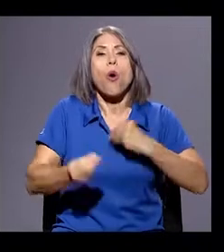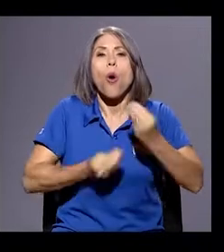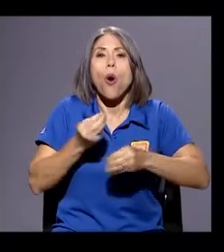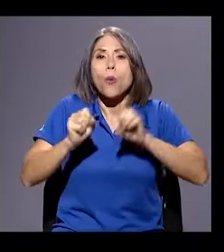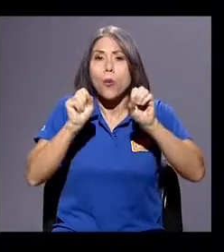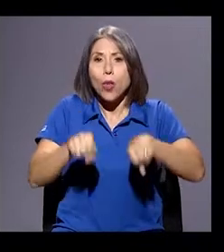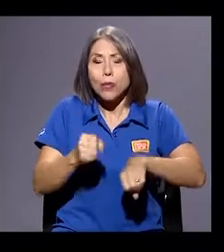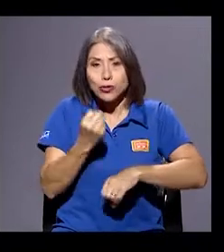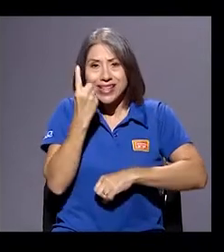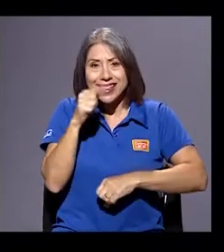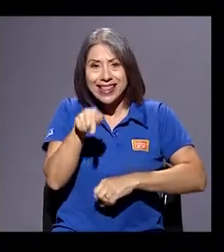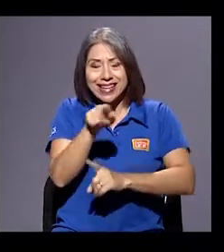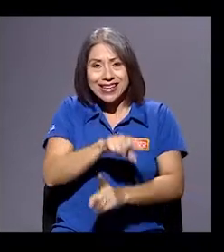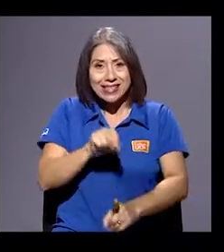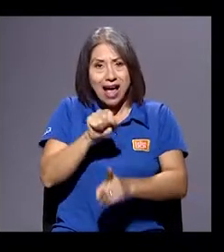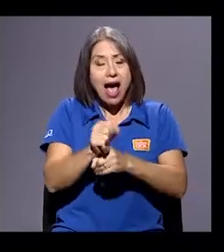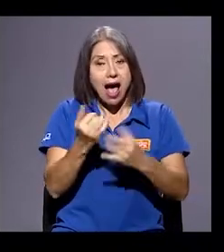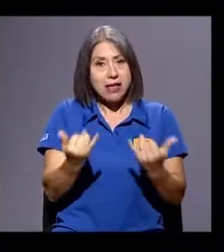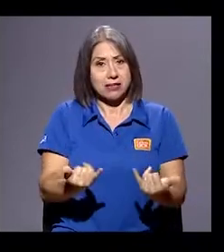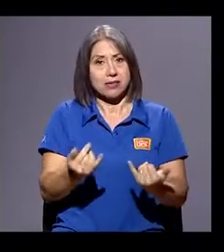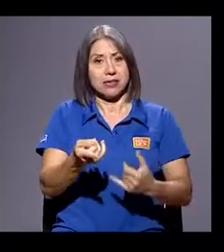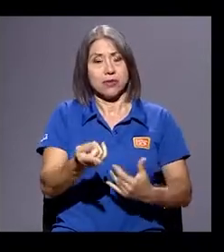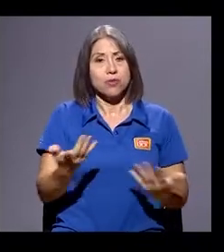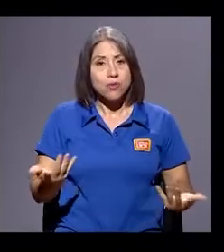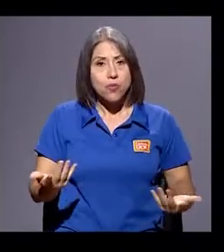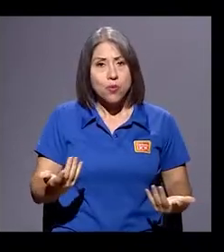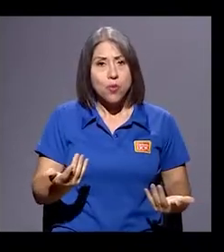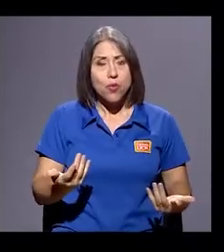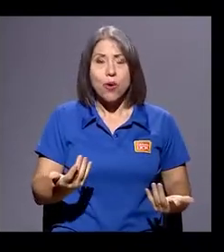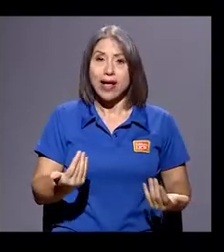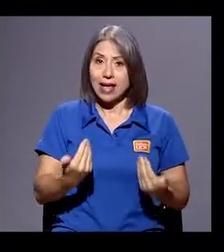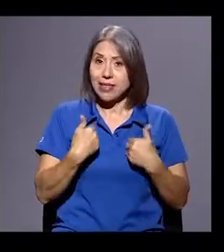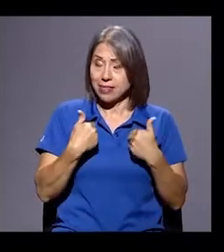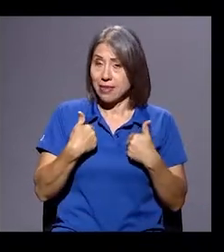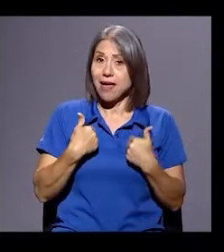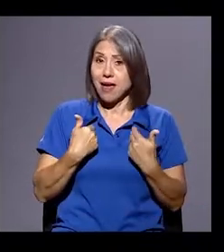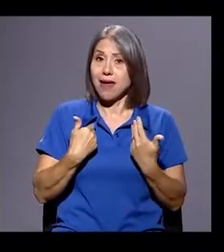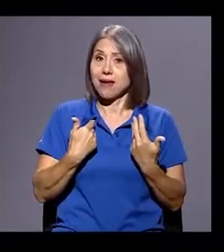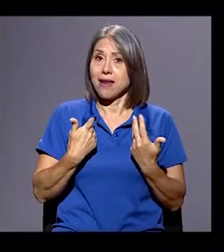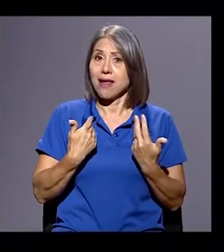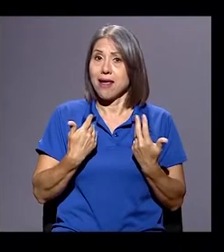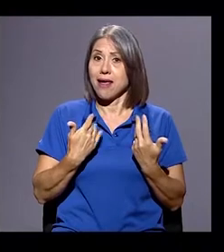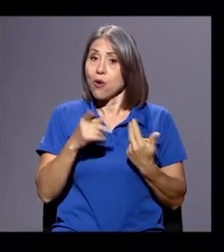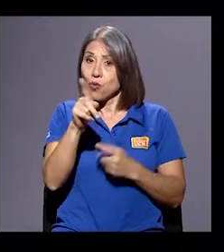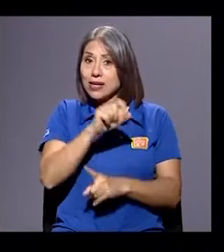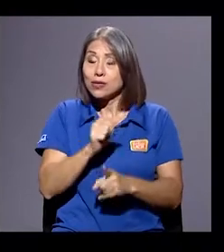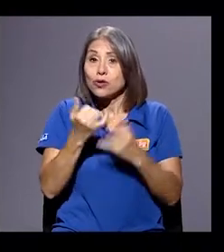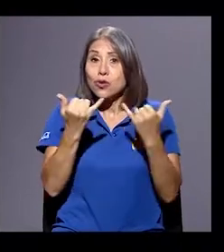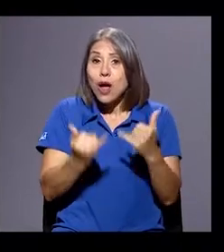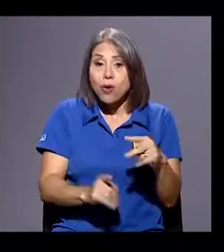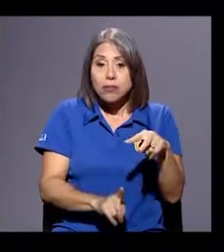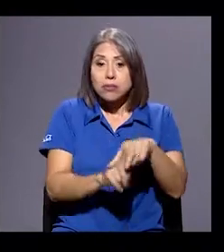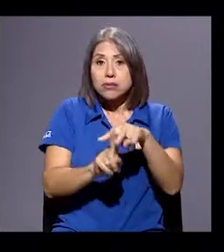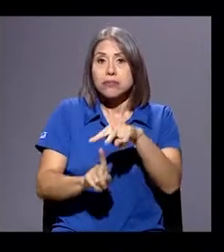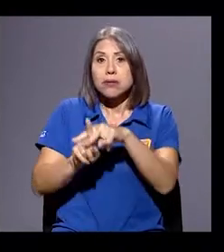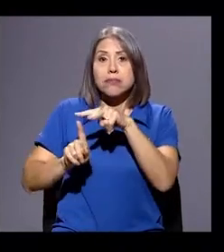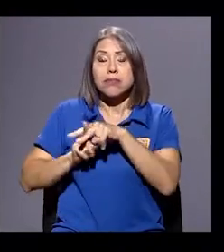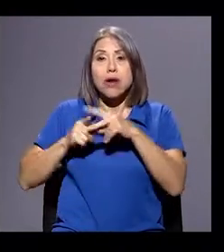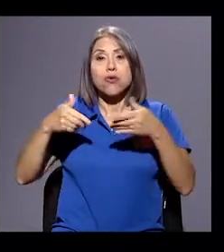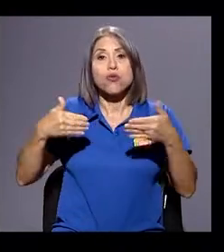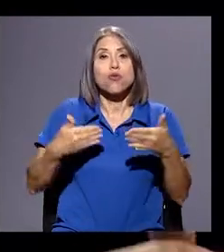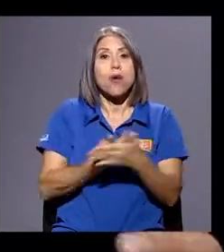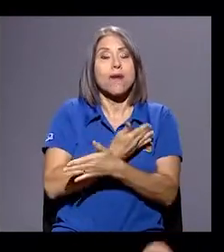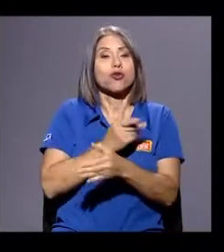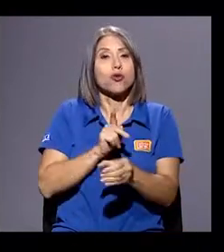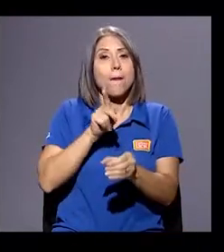también tiene hoy por hoy un espacio en el que están apareciendo nuevos actores? Esta posibilidad